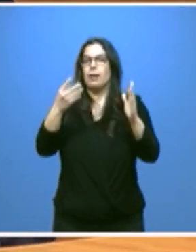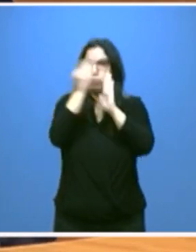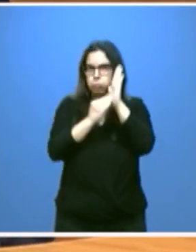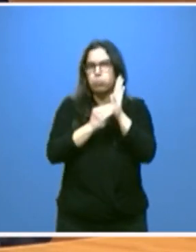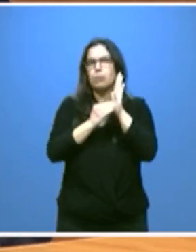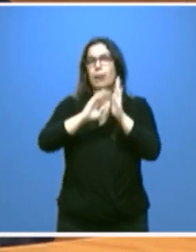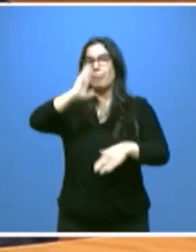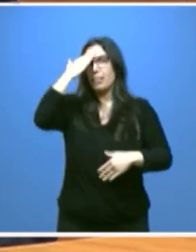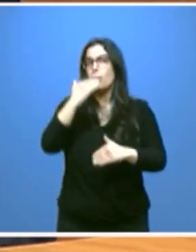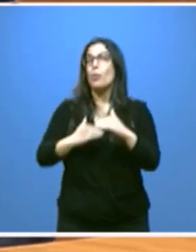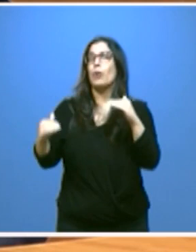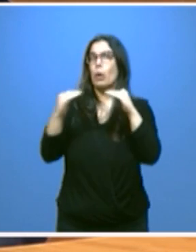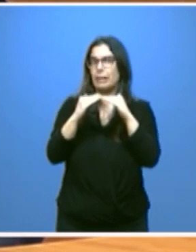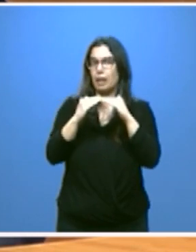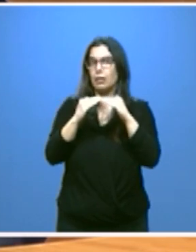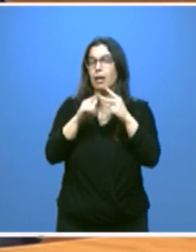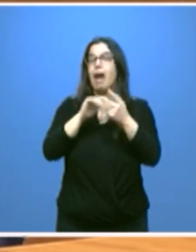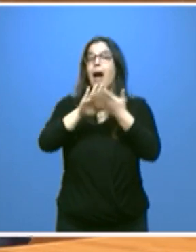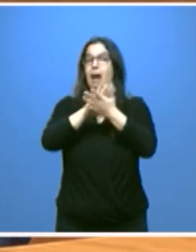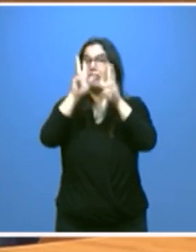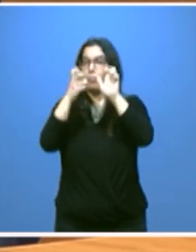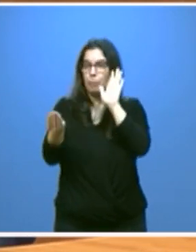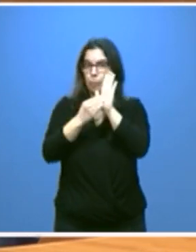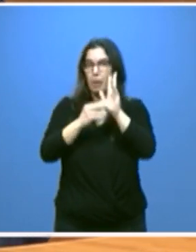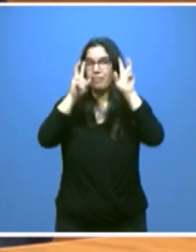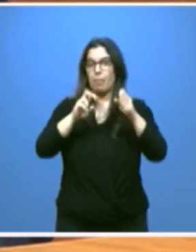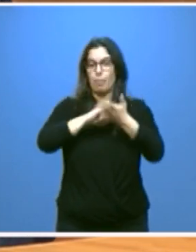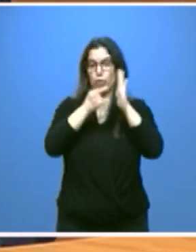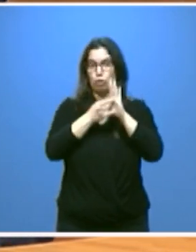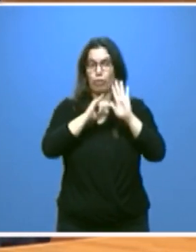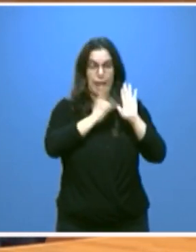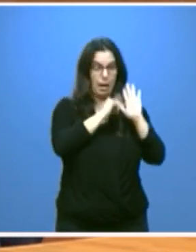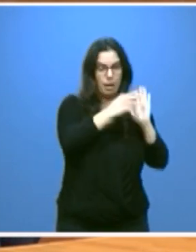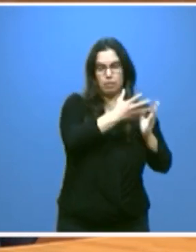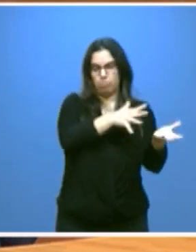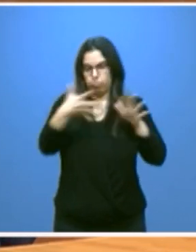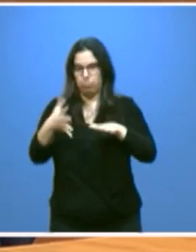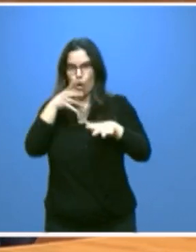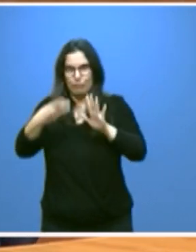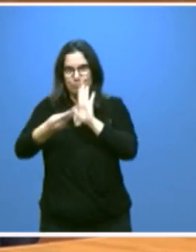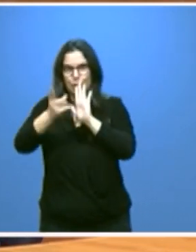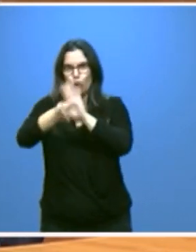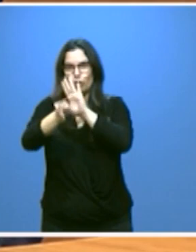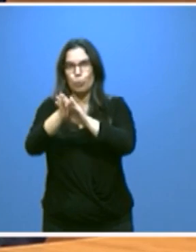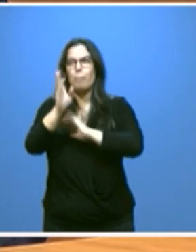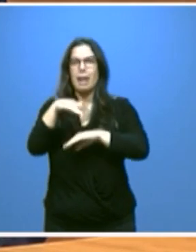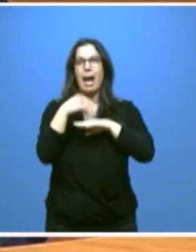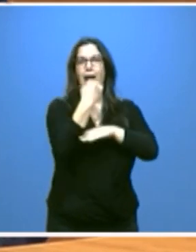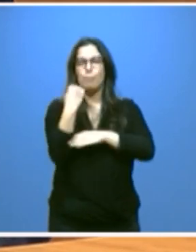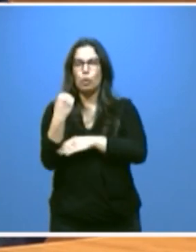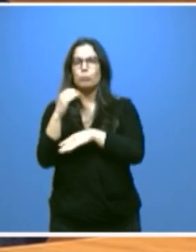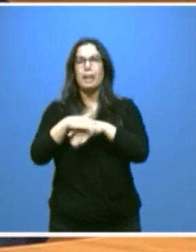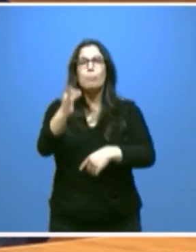texto el principio de igualdad hagan referencia a todo lo que llevaba el proyecto de ley para así poner en marcha los diferentes apoyos a las